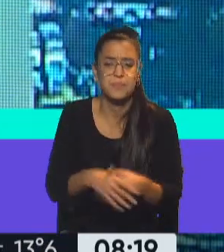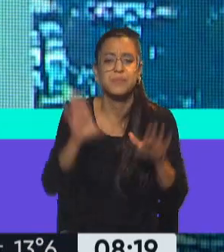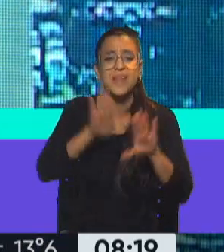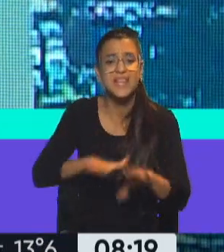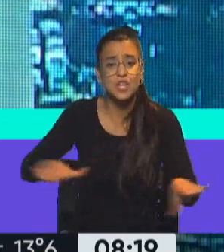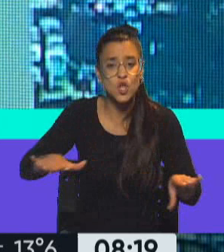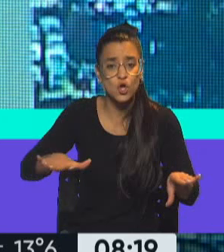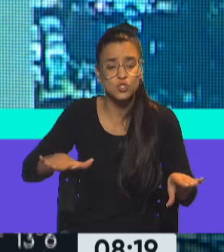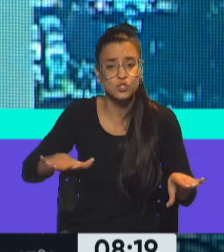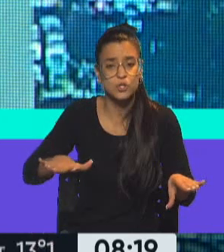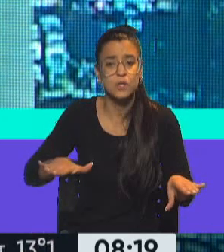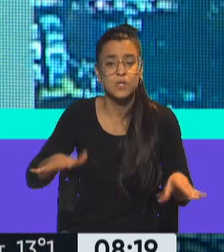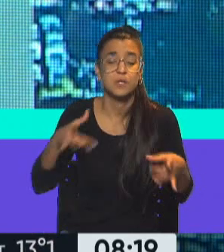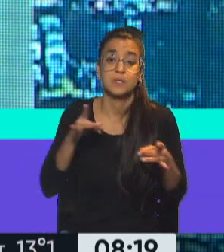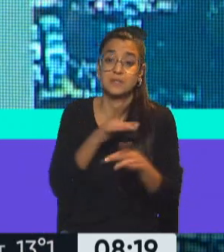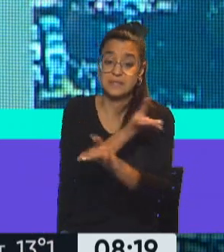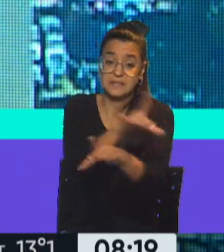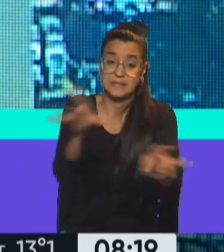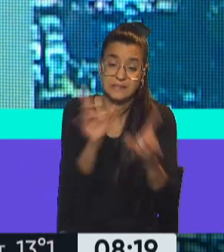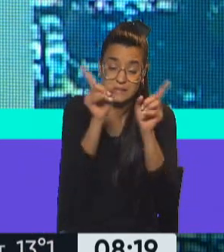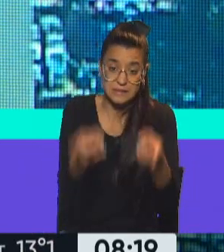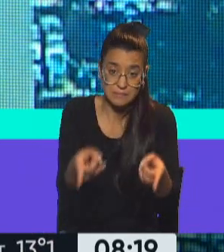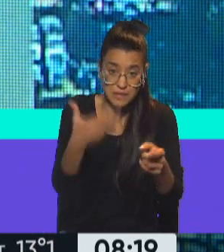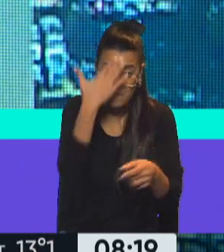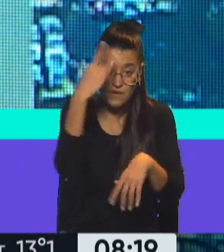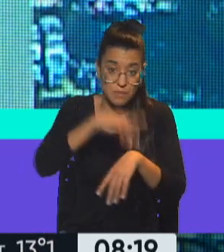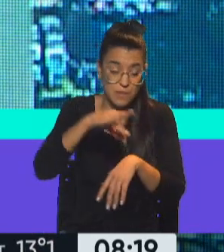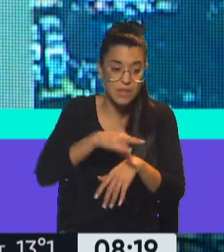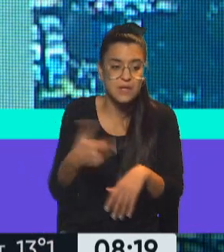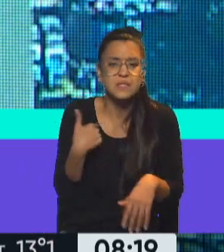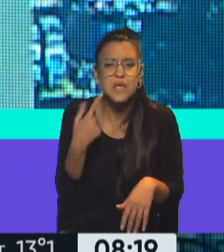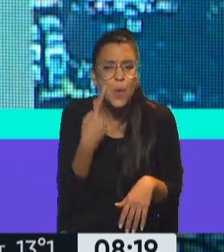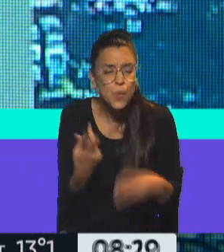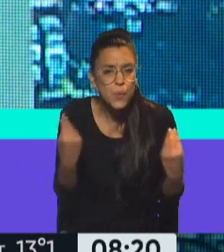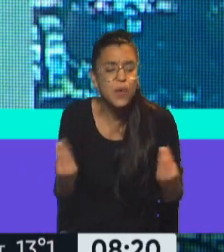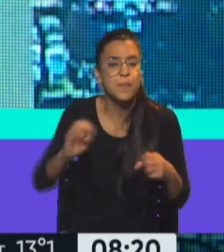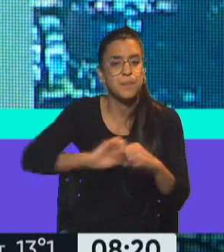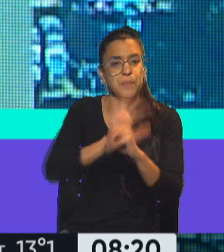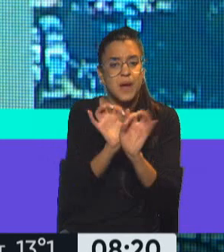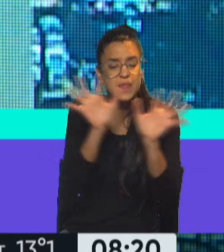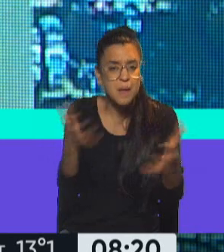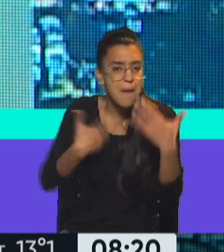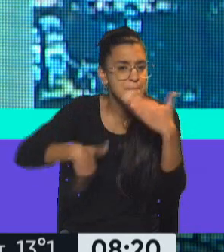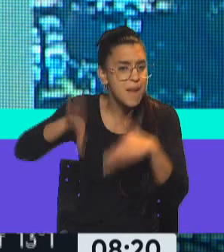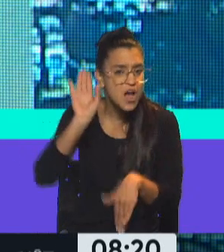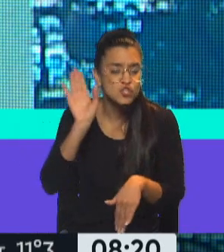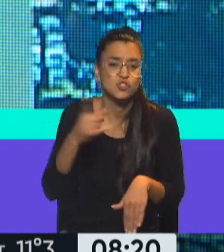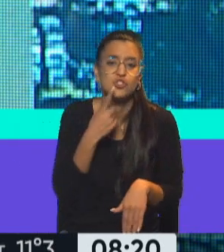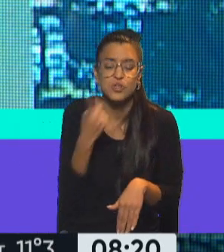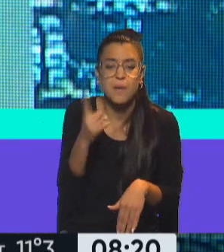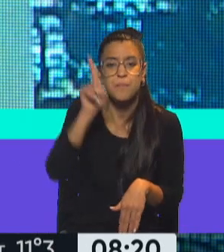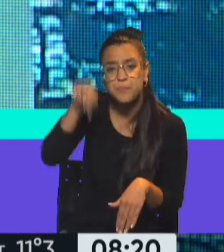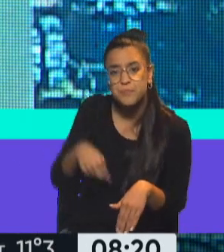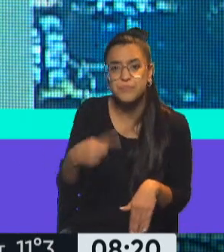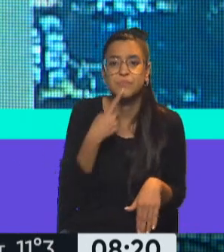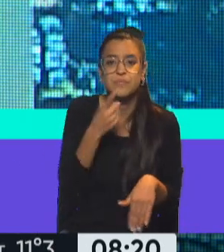son transmisores, pueden transmitir la enfermedad y lo que se ha visto en la pandemia es que la mayoría, un alto porcentaje de